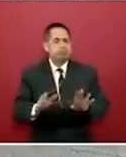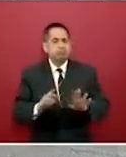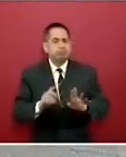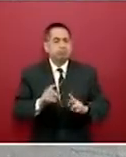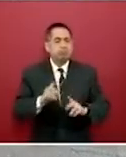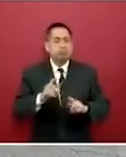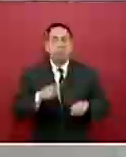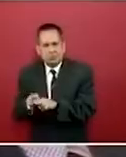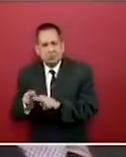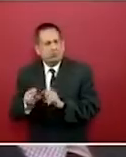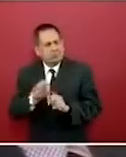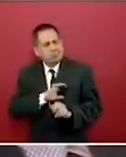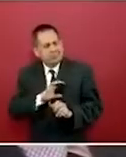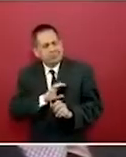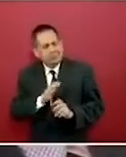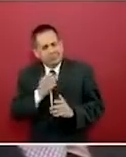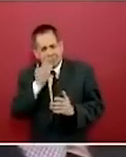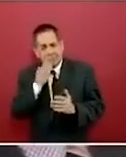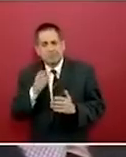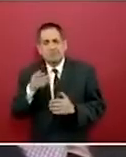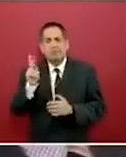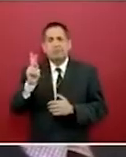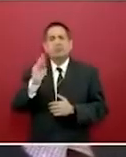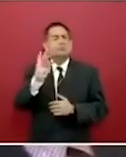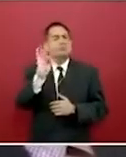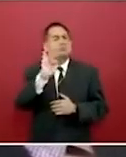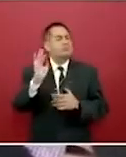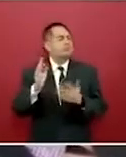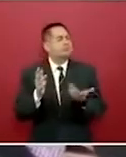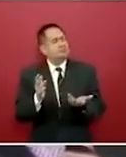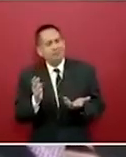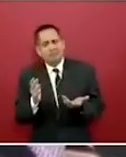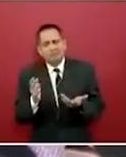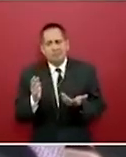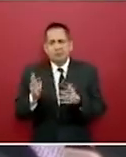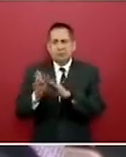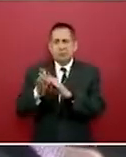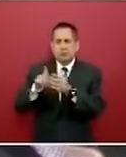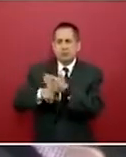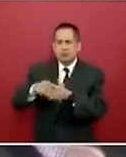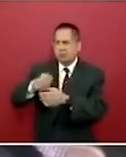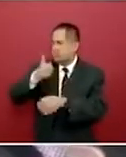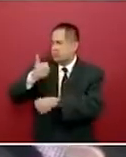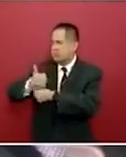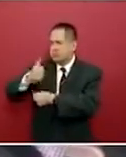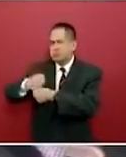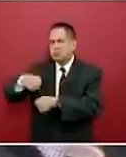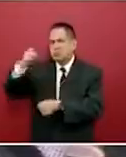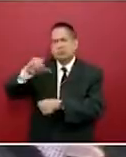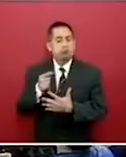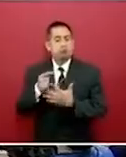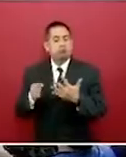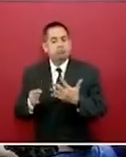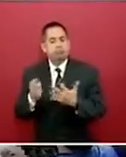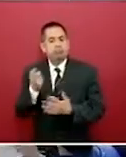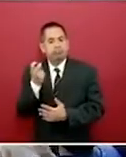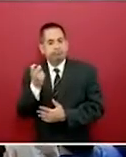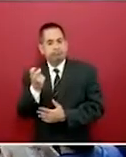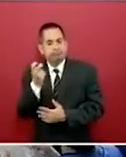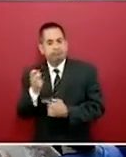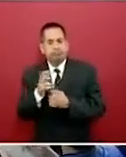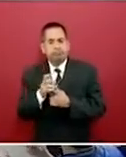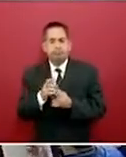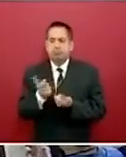medios de comunicación, este 7 de febrero López Obrador puntualizó que no quedará un hogar pobre sin recibir un apoyo. Vamos